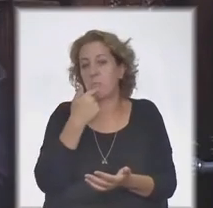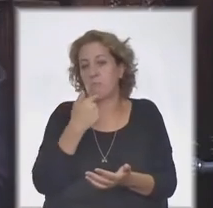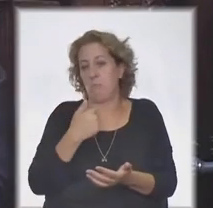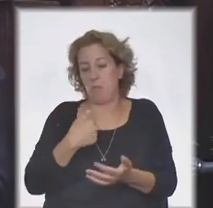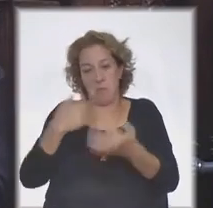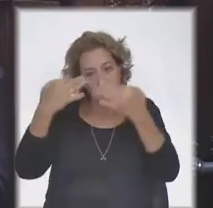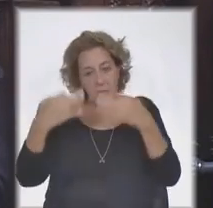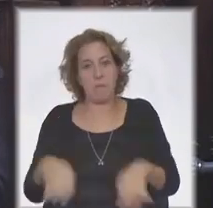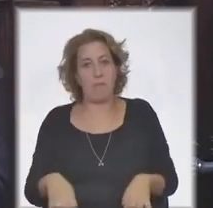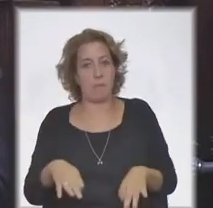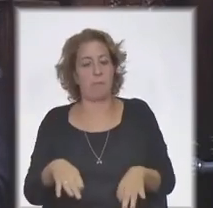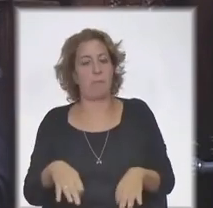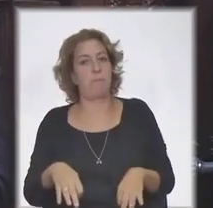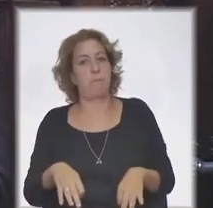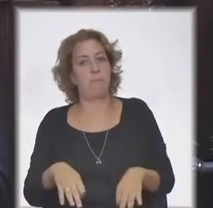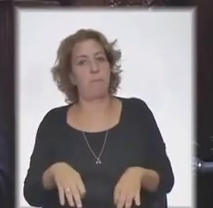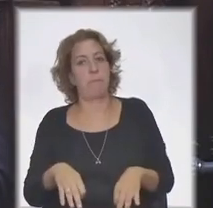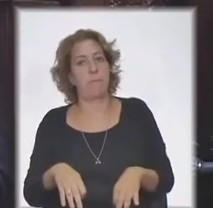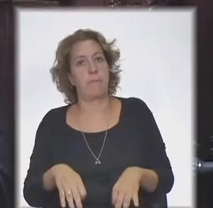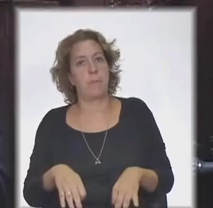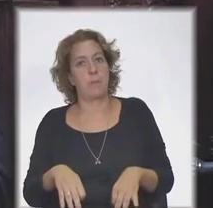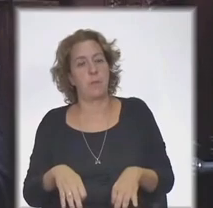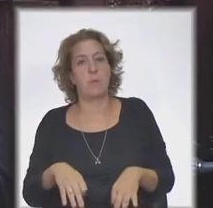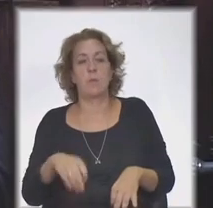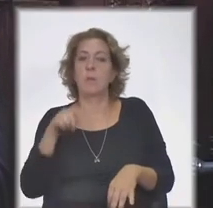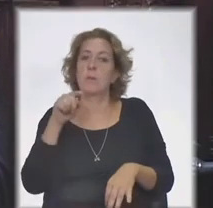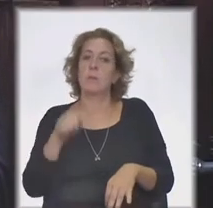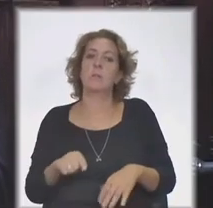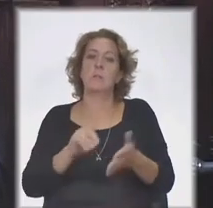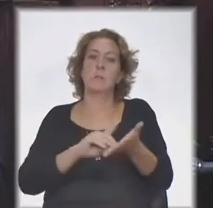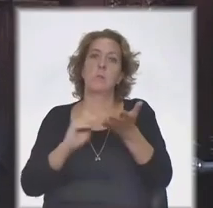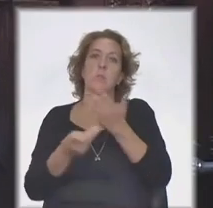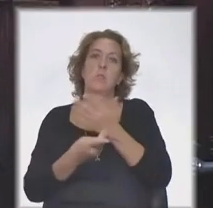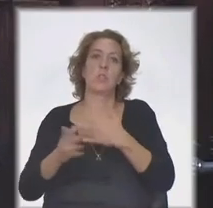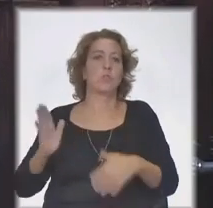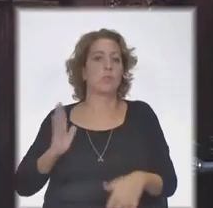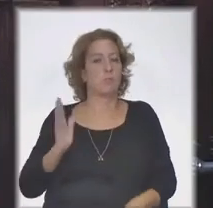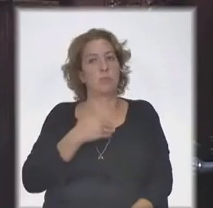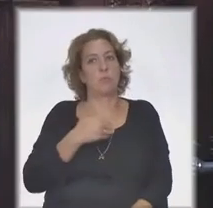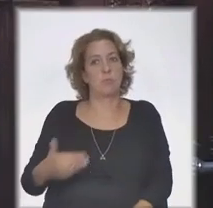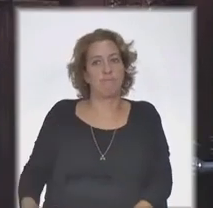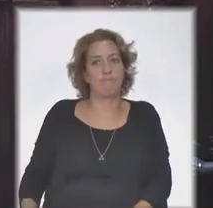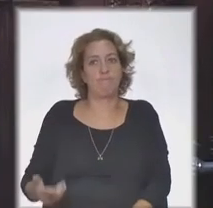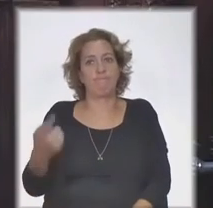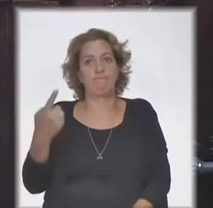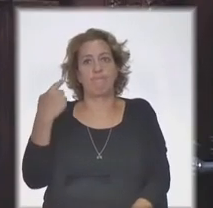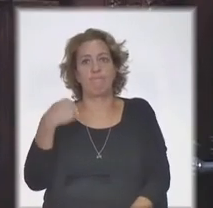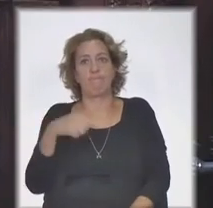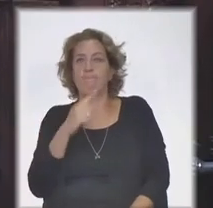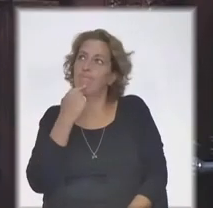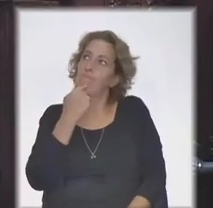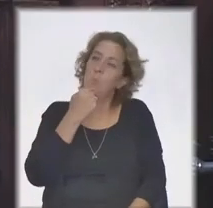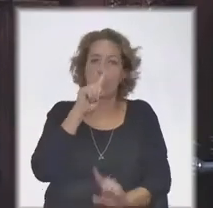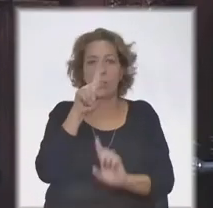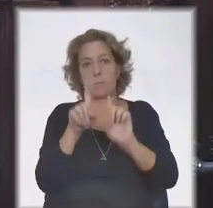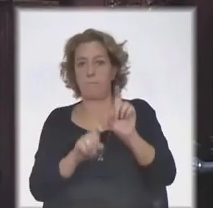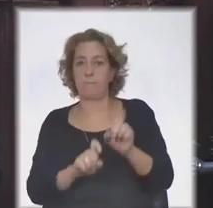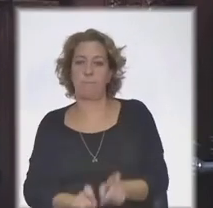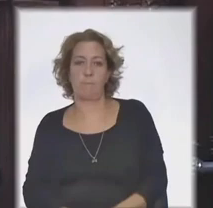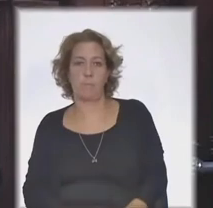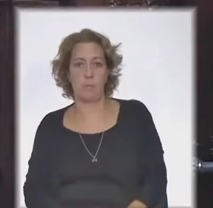ratifique, que lo confirme. Y este proyecto, señora Presidenta, nos deja una serie de interrogantes.